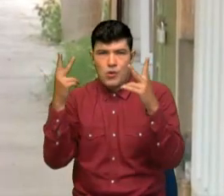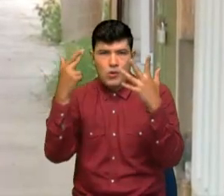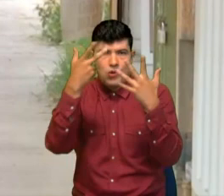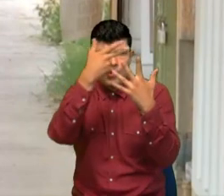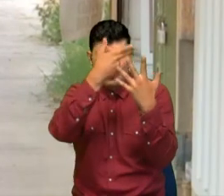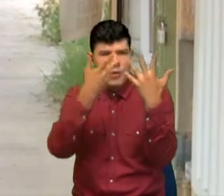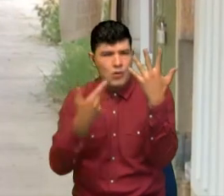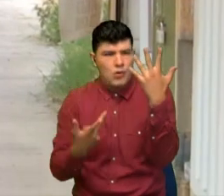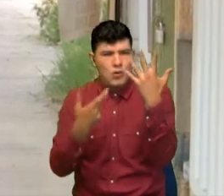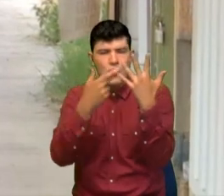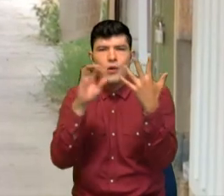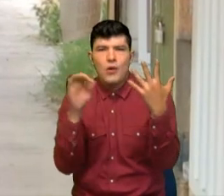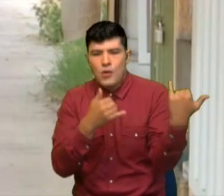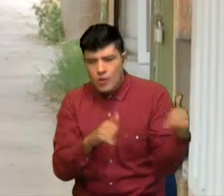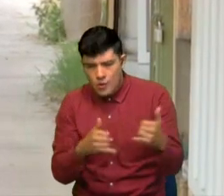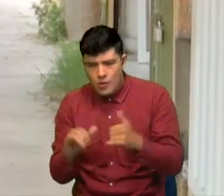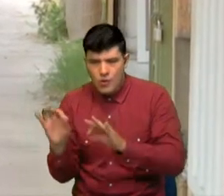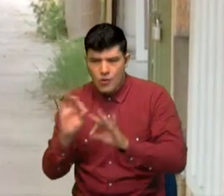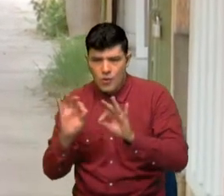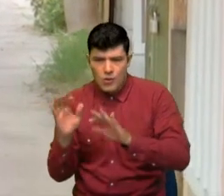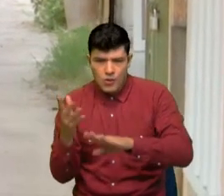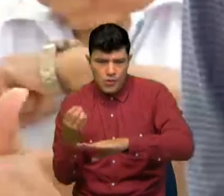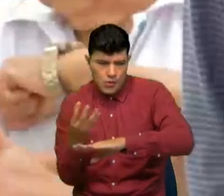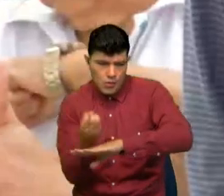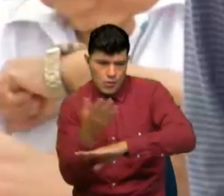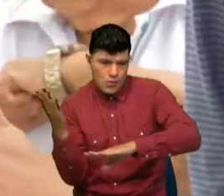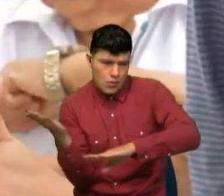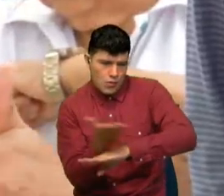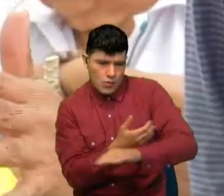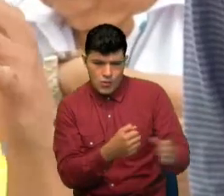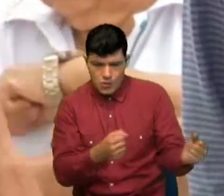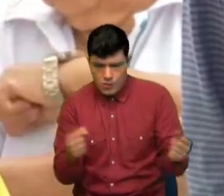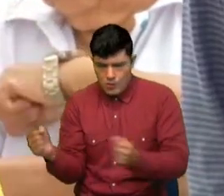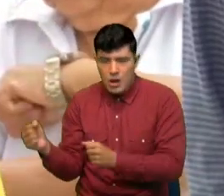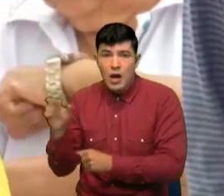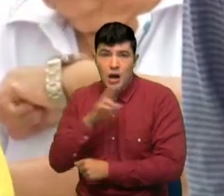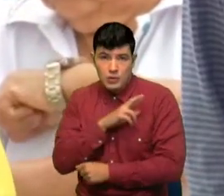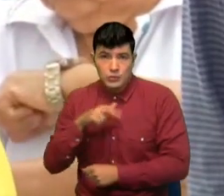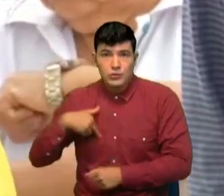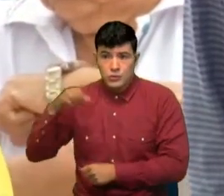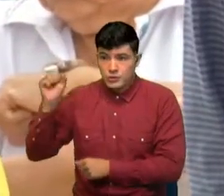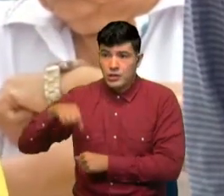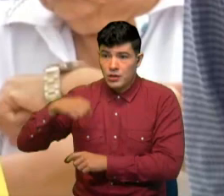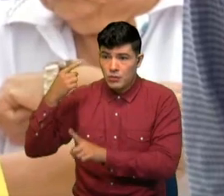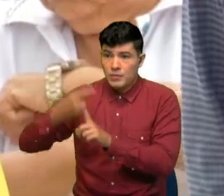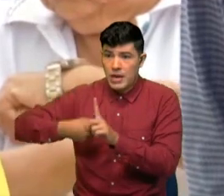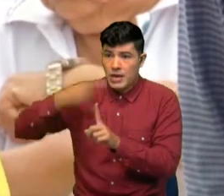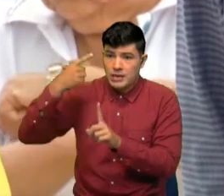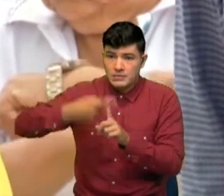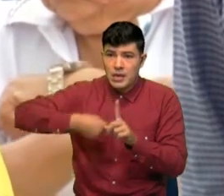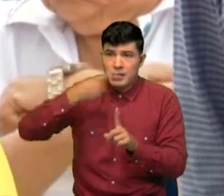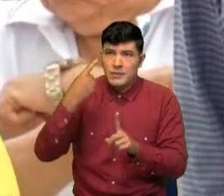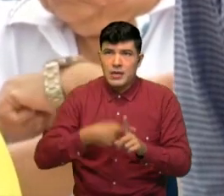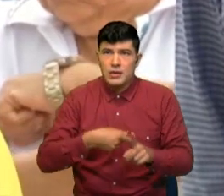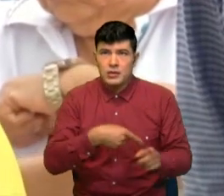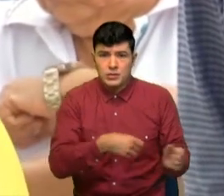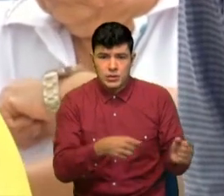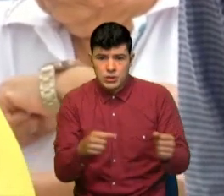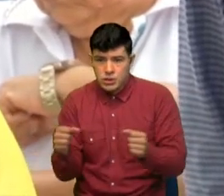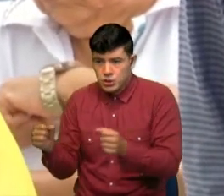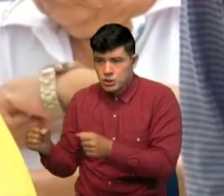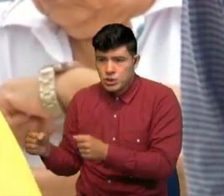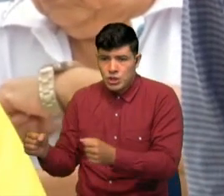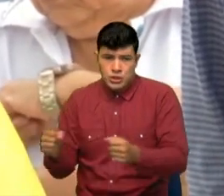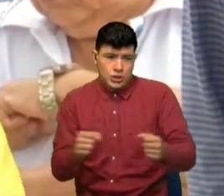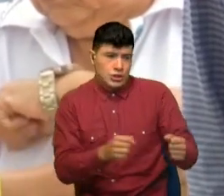limpieza de las zonas públicas como le corresponde a nosotros y nos cobran mes a mes lo que tiene que ver de poda lo que